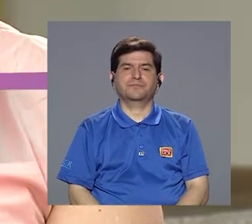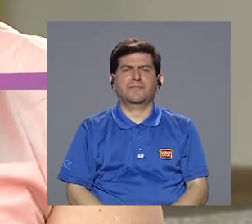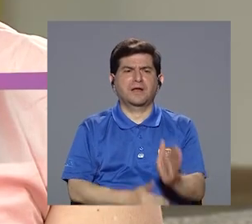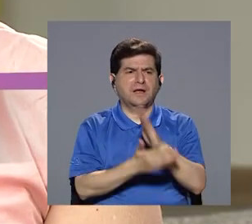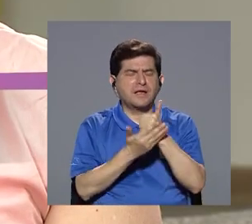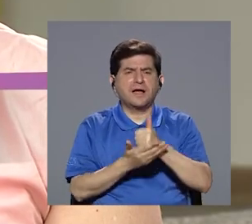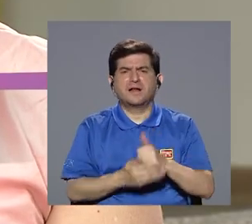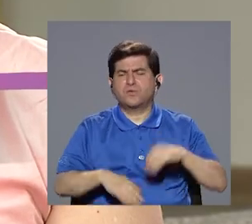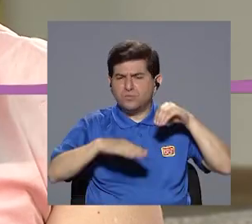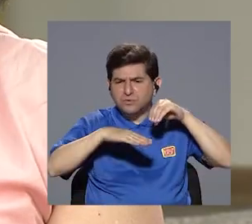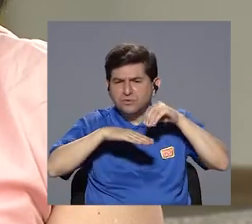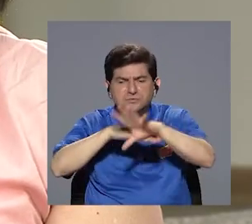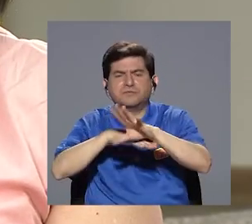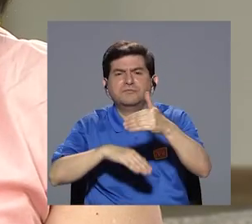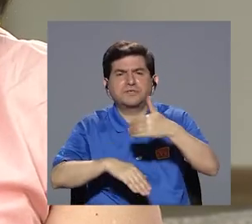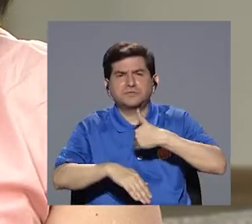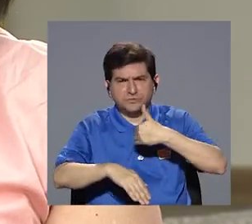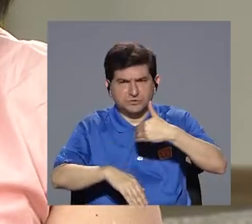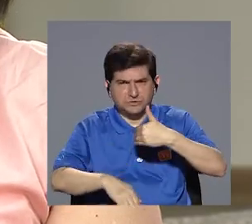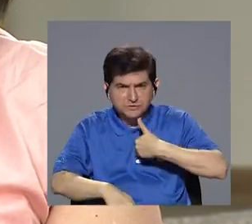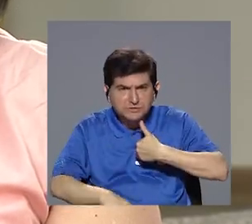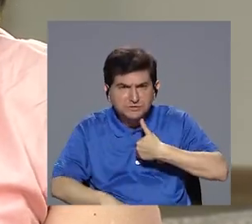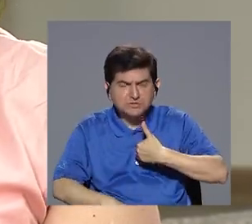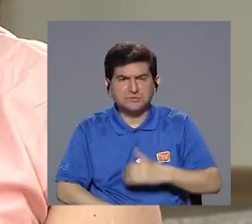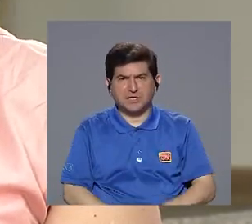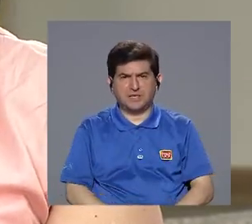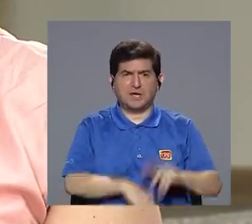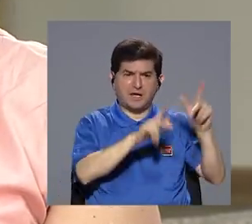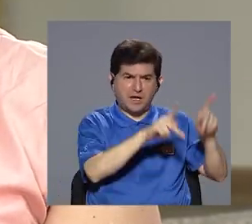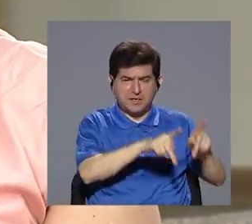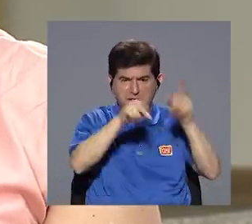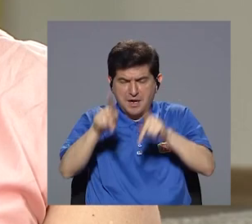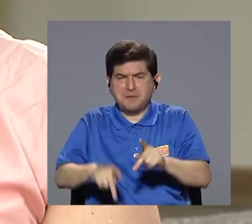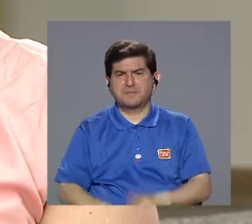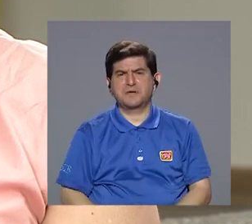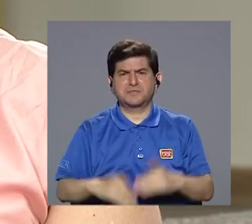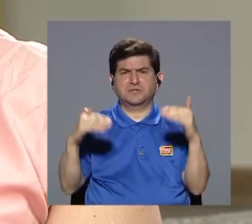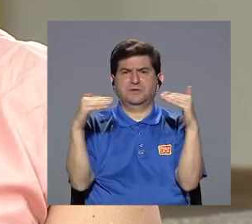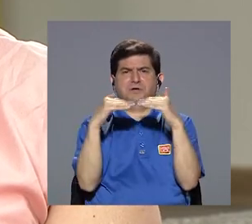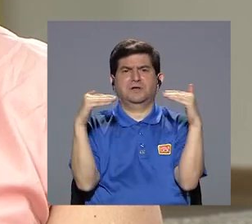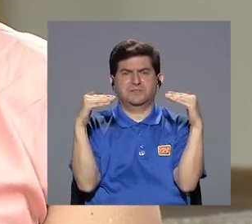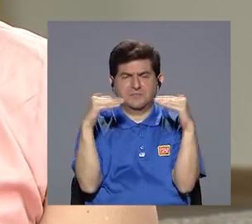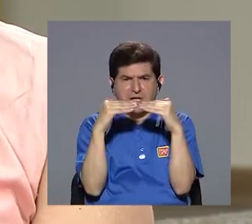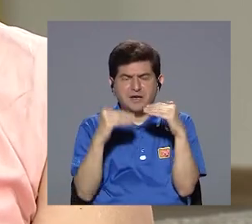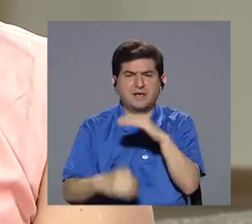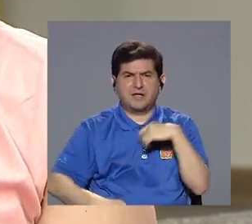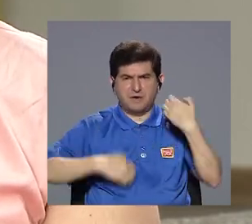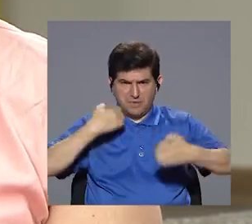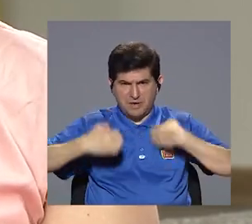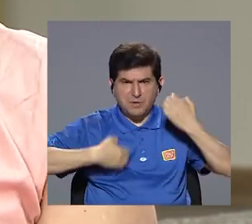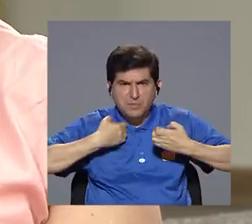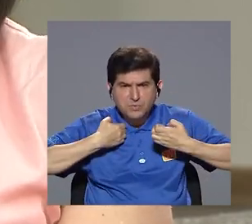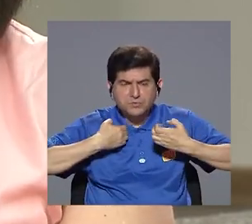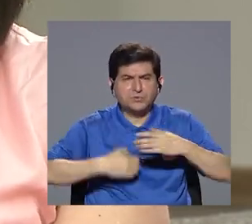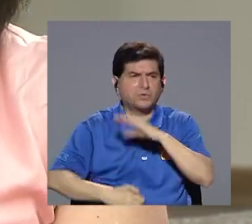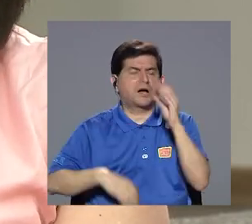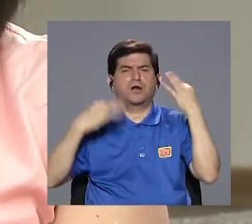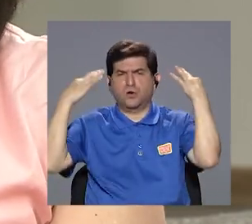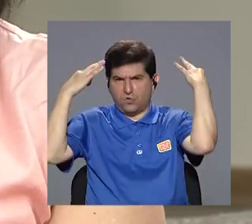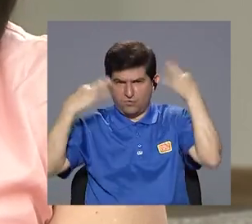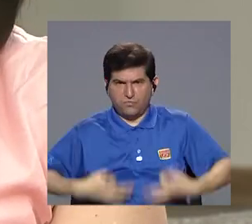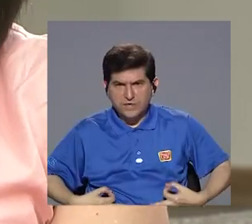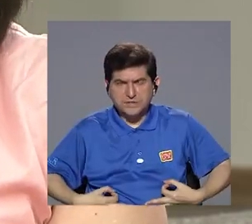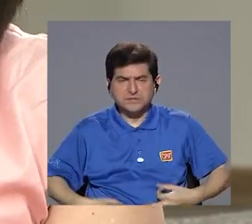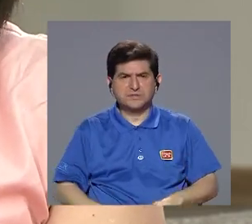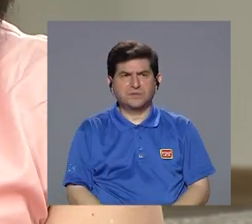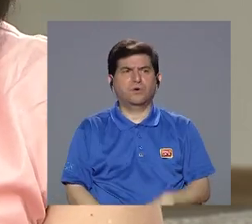entonces algunas de las consecuencias para las personas, tanto a nivel tal vez emocional, bueno, a nivel